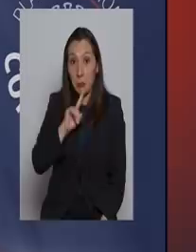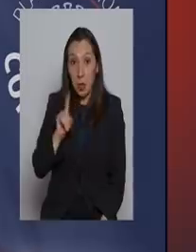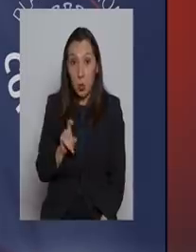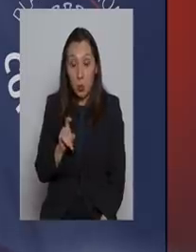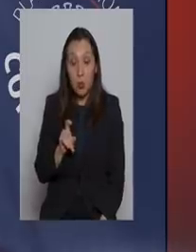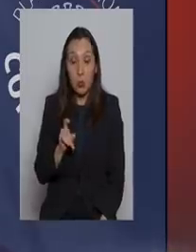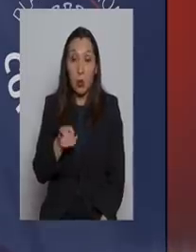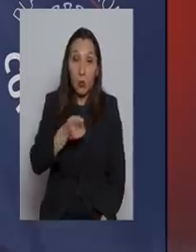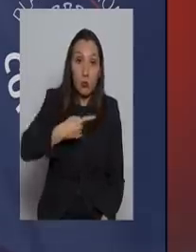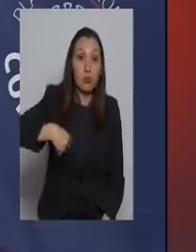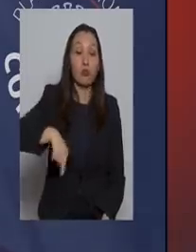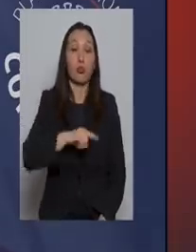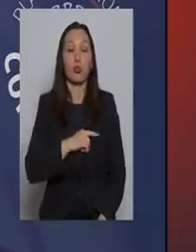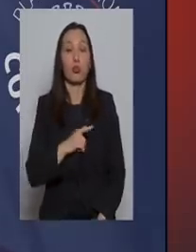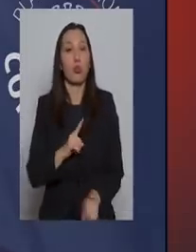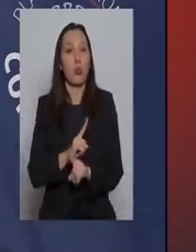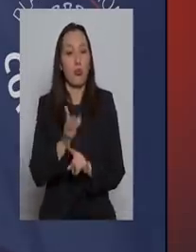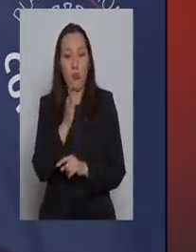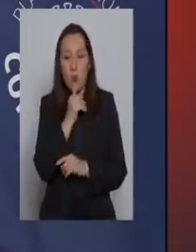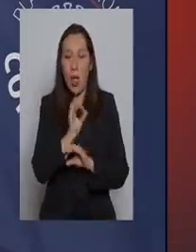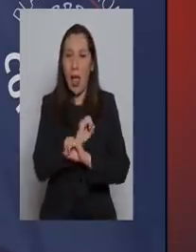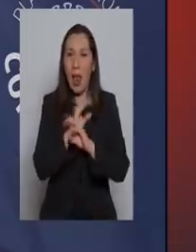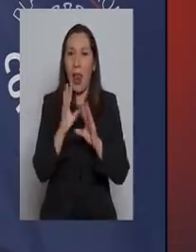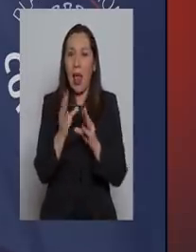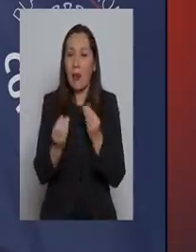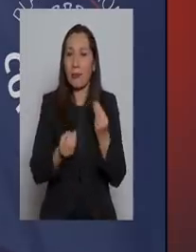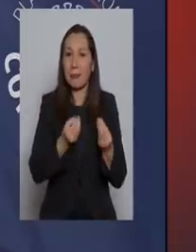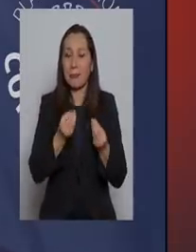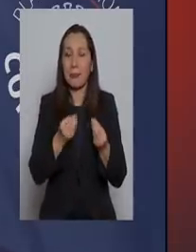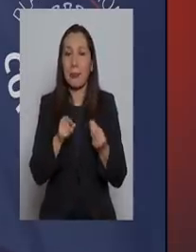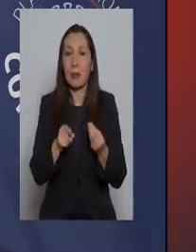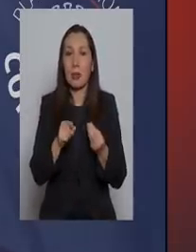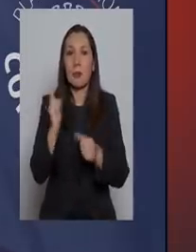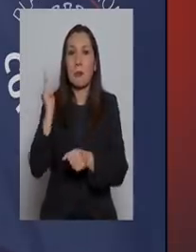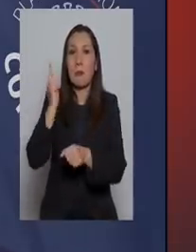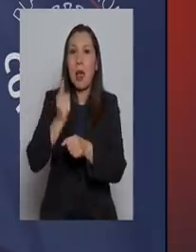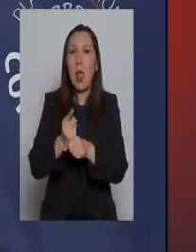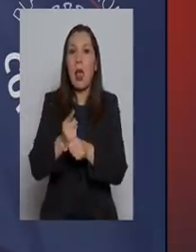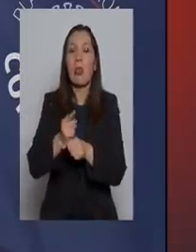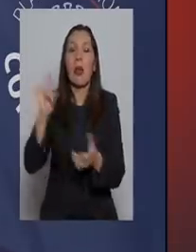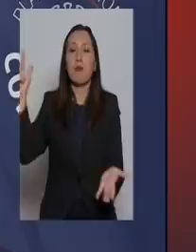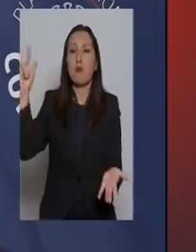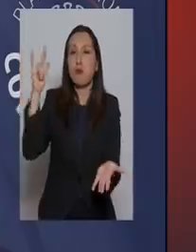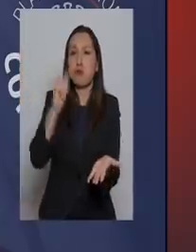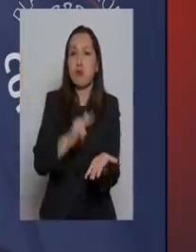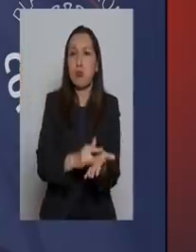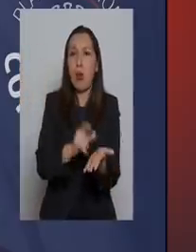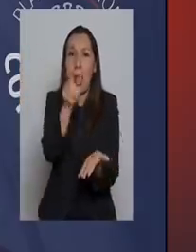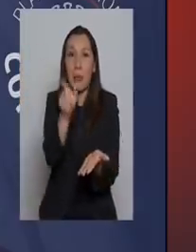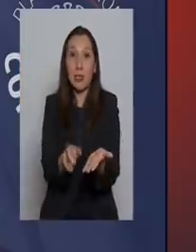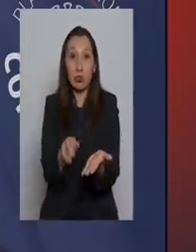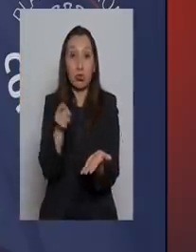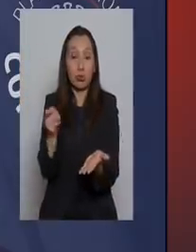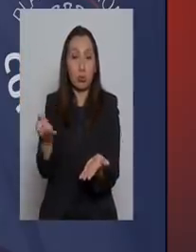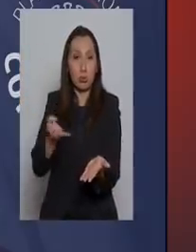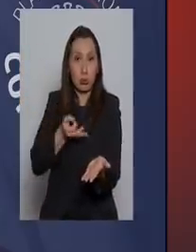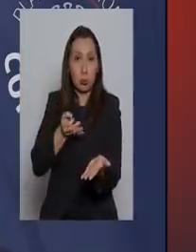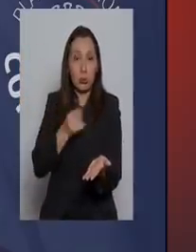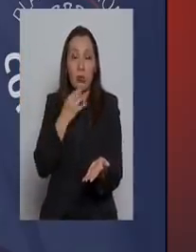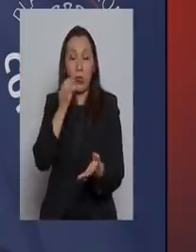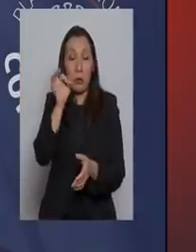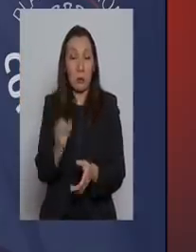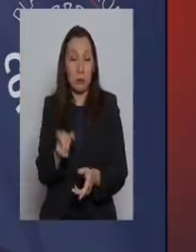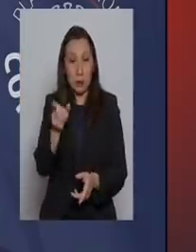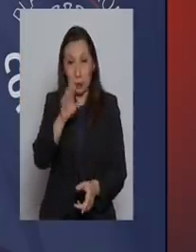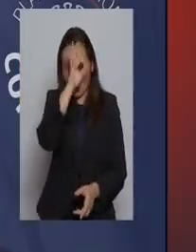nosotros no estamos claros respecto a la indicación de traslado de la persona que usted